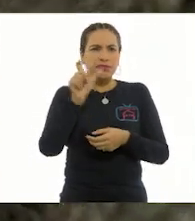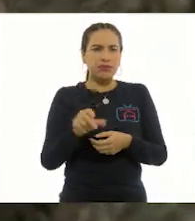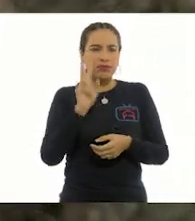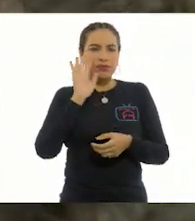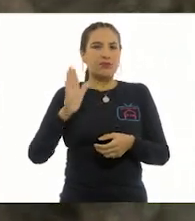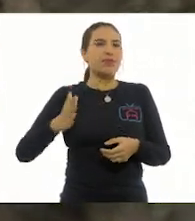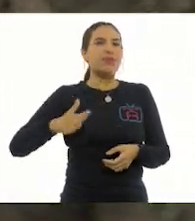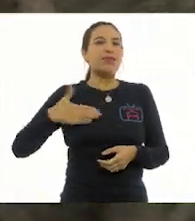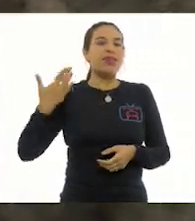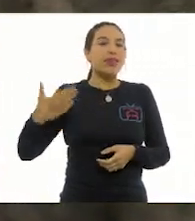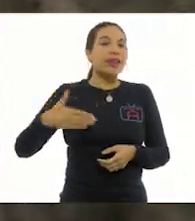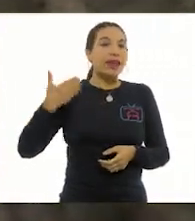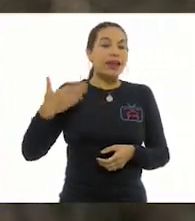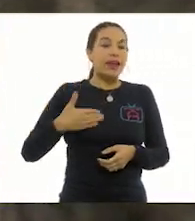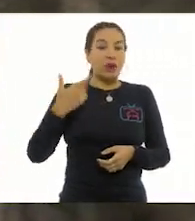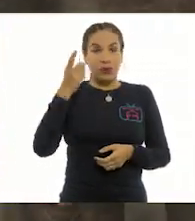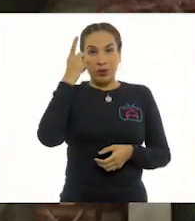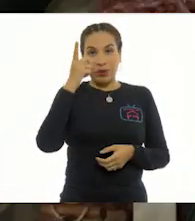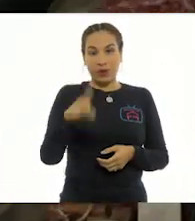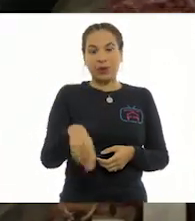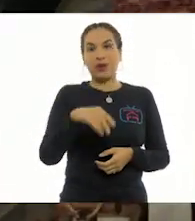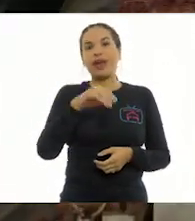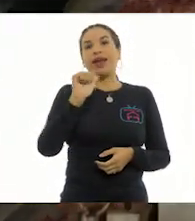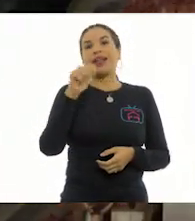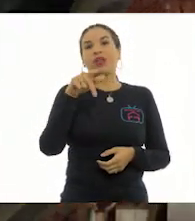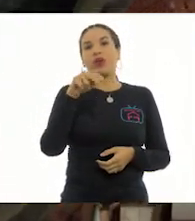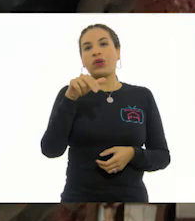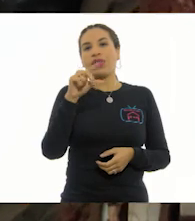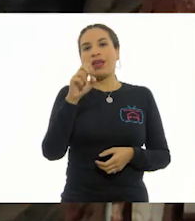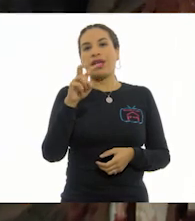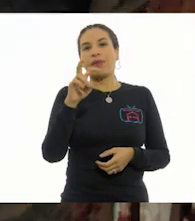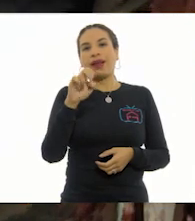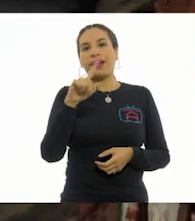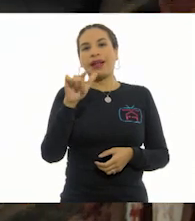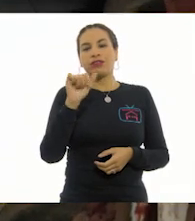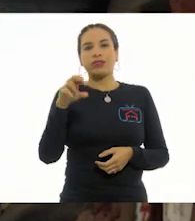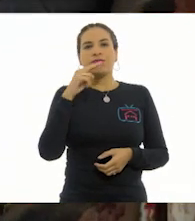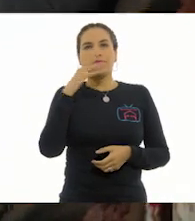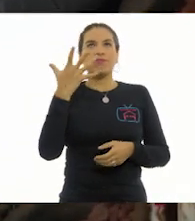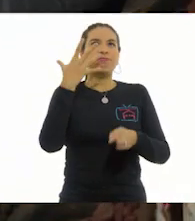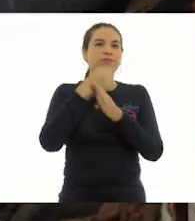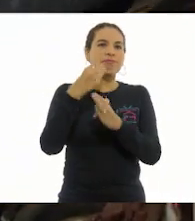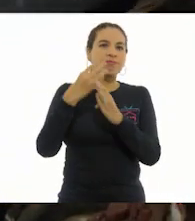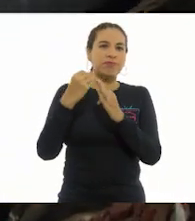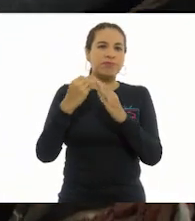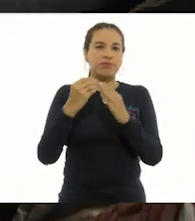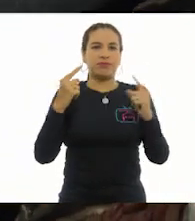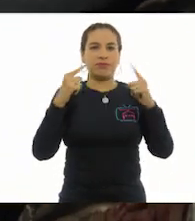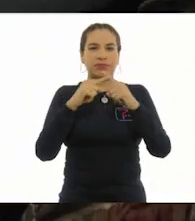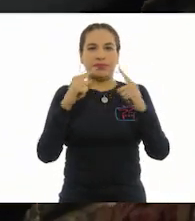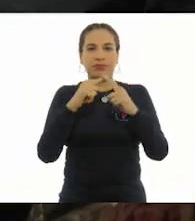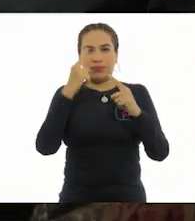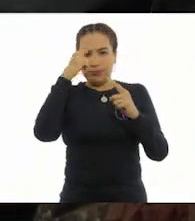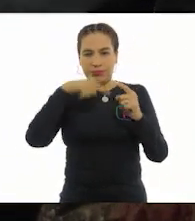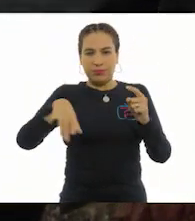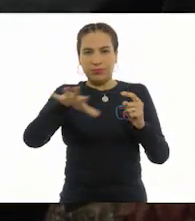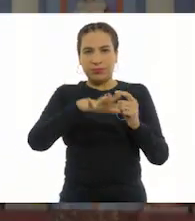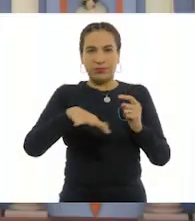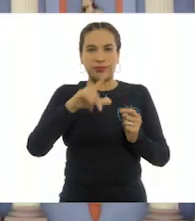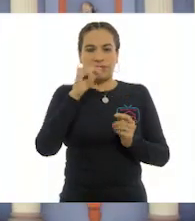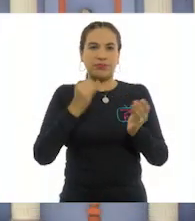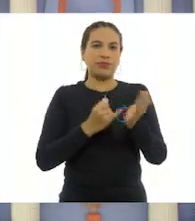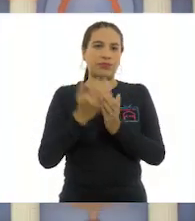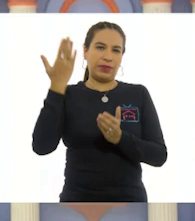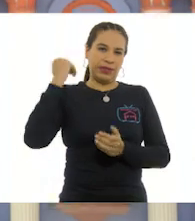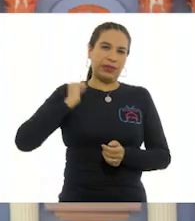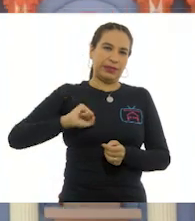milagro. Y entonces el dueño, el señor Antonio de Velasco, hizo una pequeña capilla adosada al acantilado. Y ya en el siglo